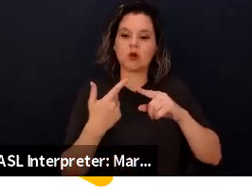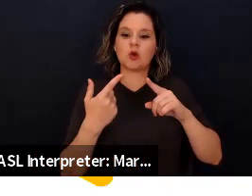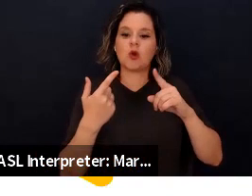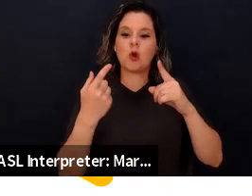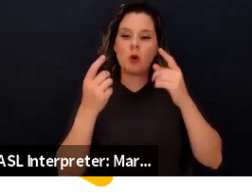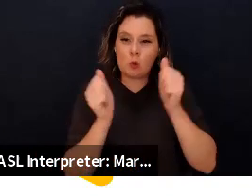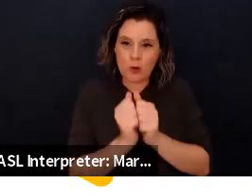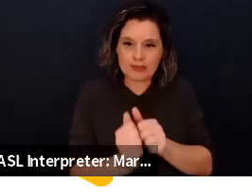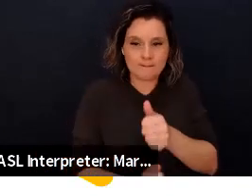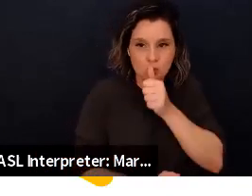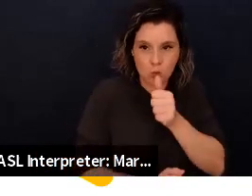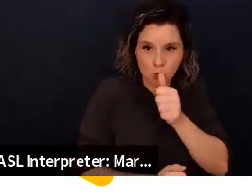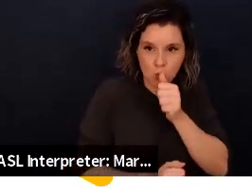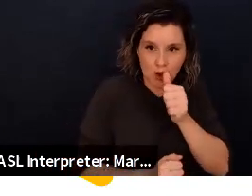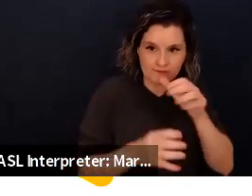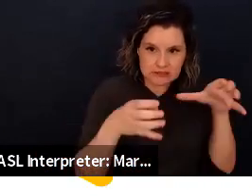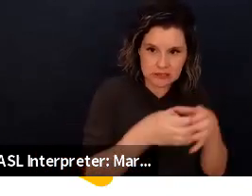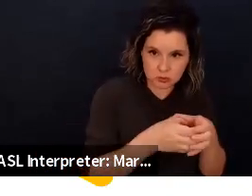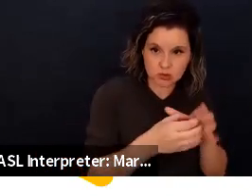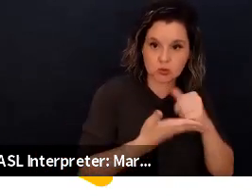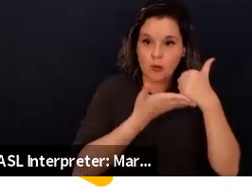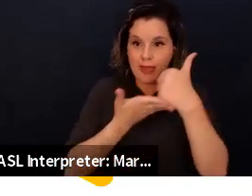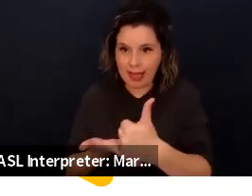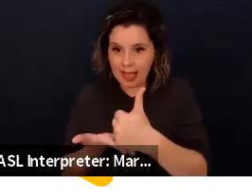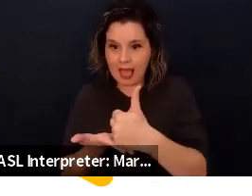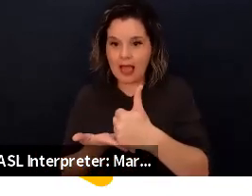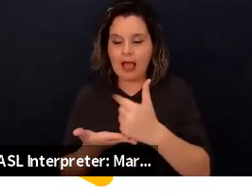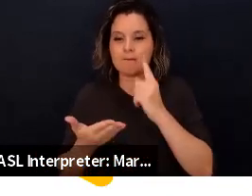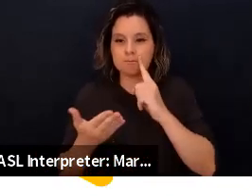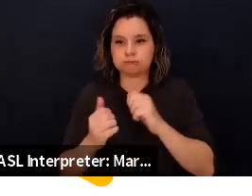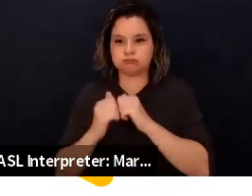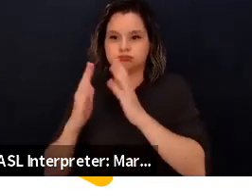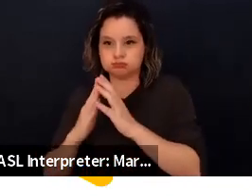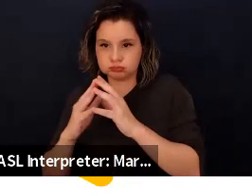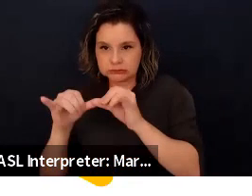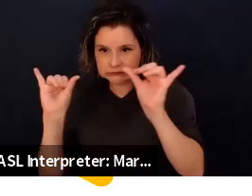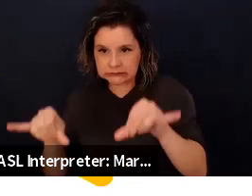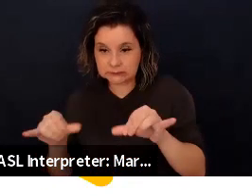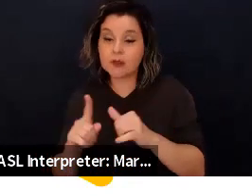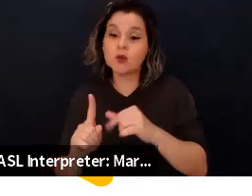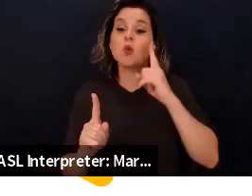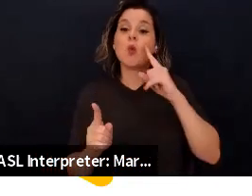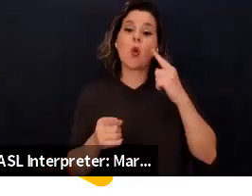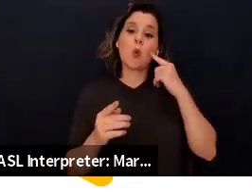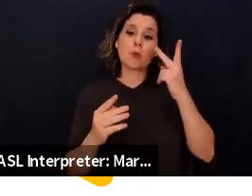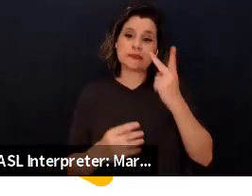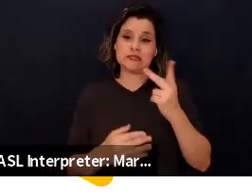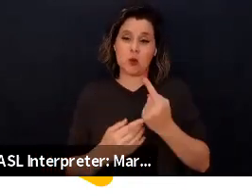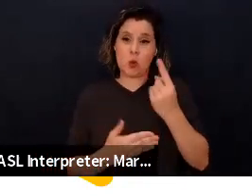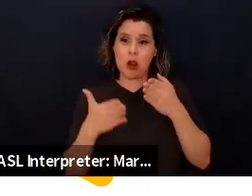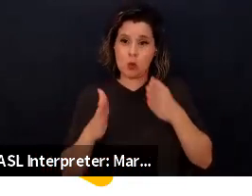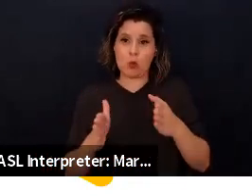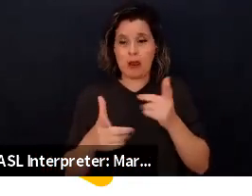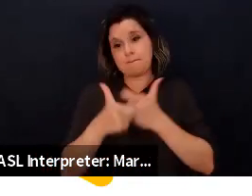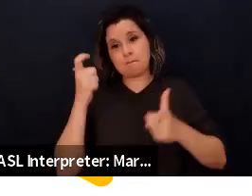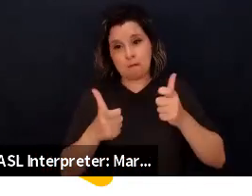privadas para ayudar a crecer este sistema. Porque lo que hemos visto es que una manera grande